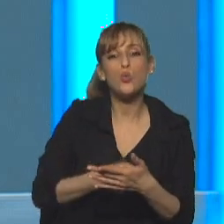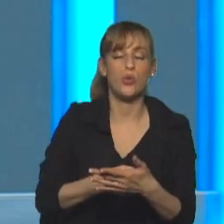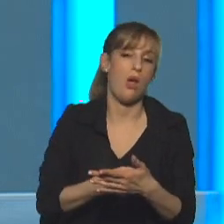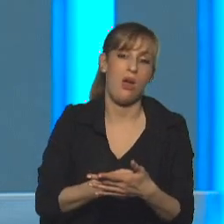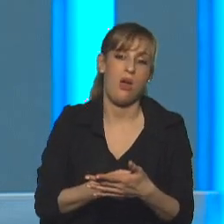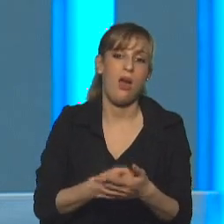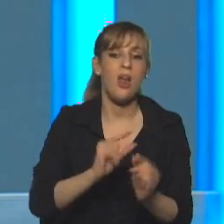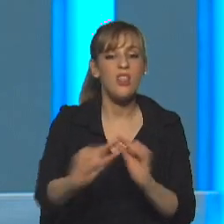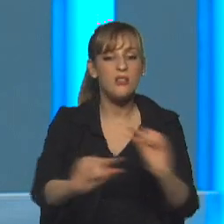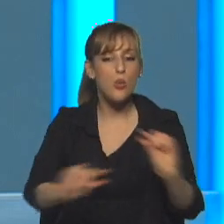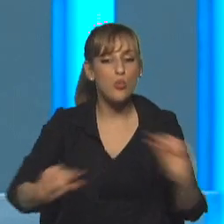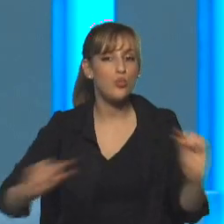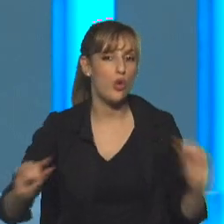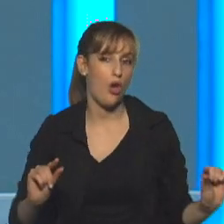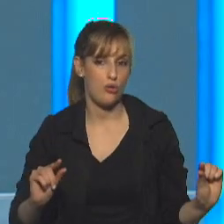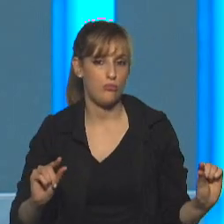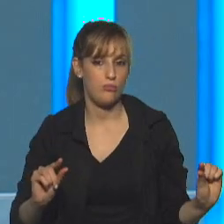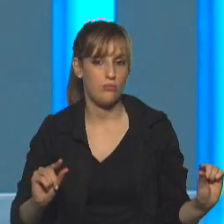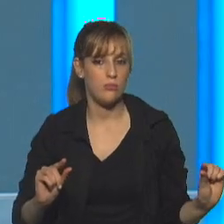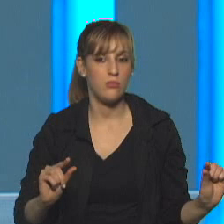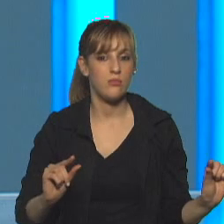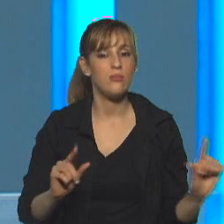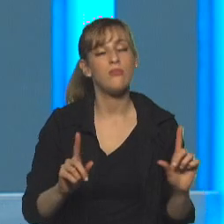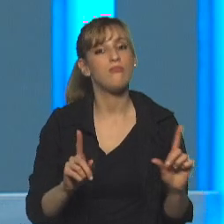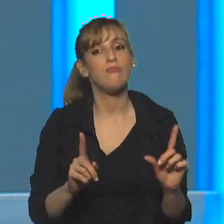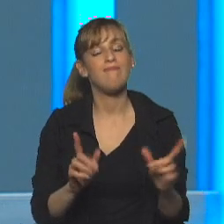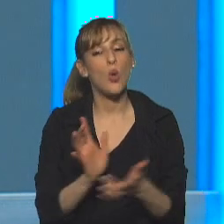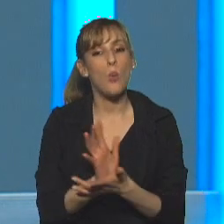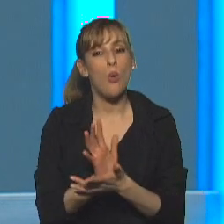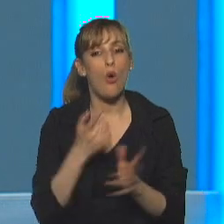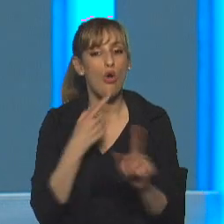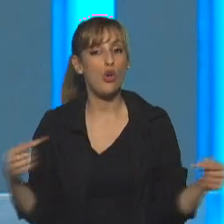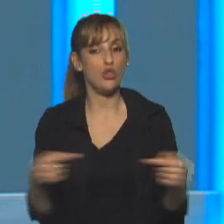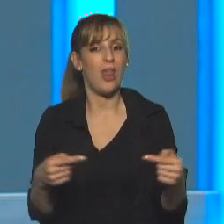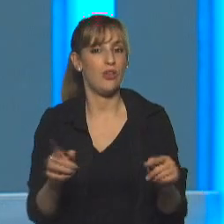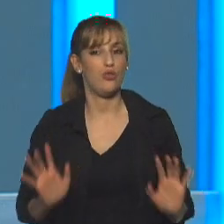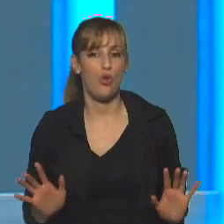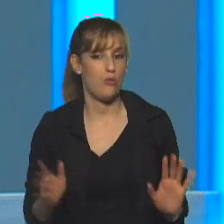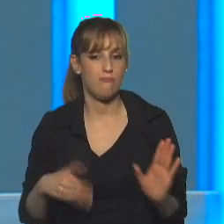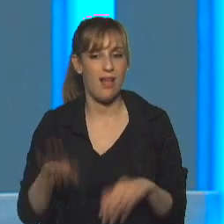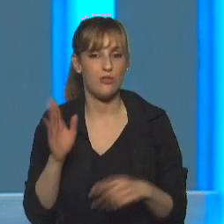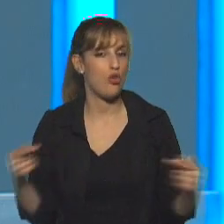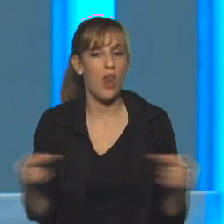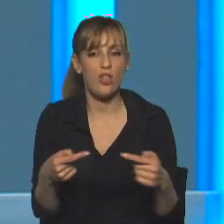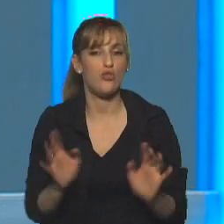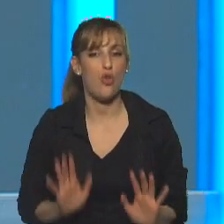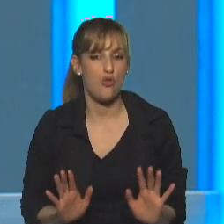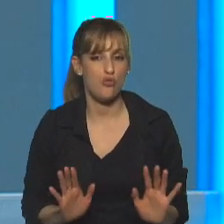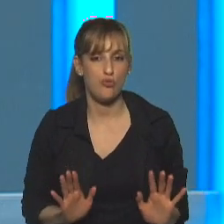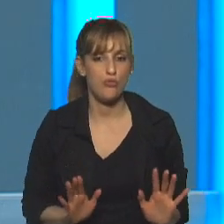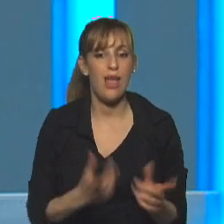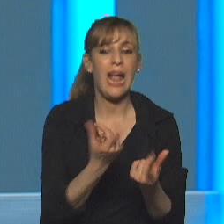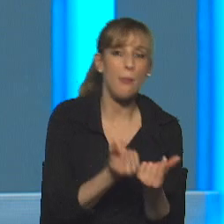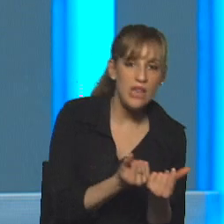que primaban como contradicción principal, que para mí sigue siendo la principal, la contradicción capital-trabajo. Y por